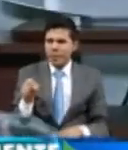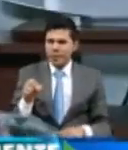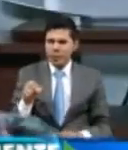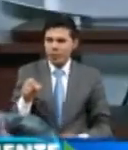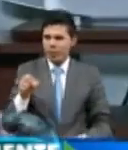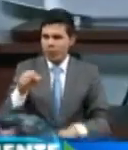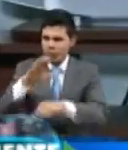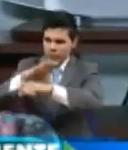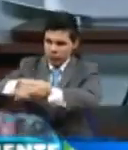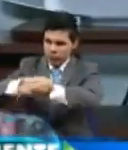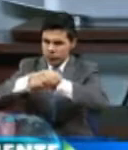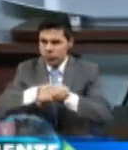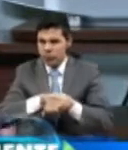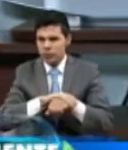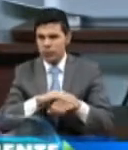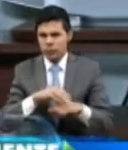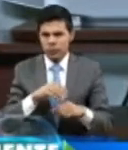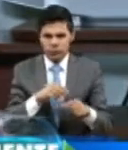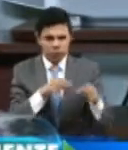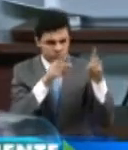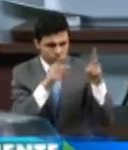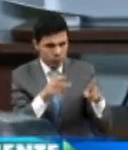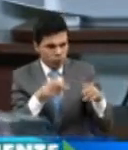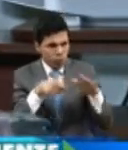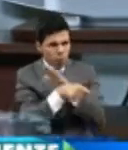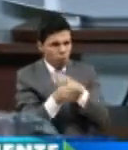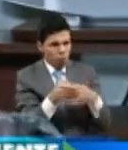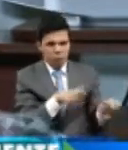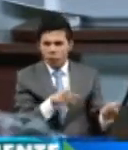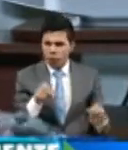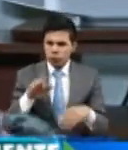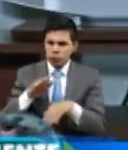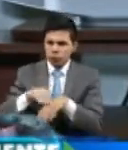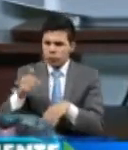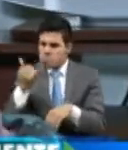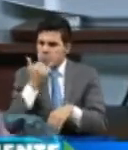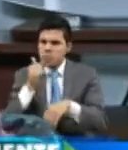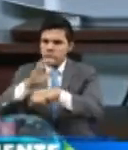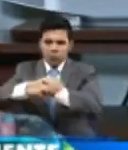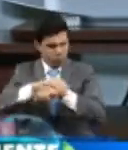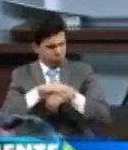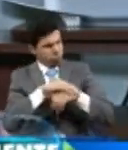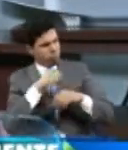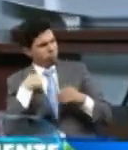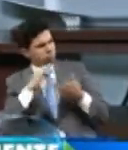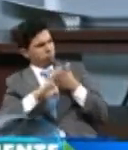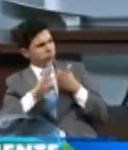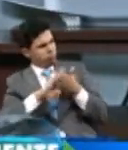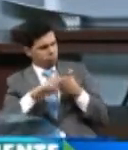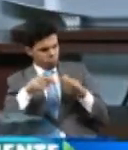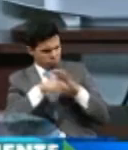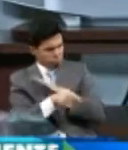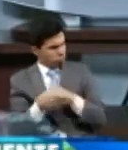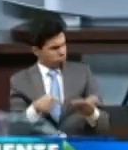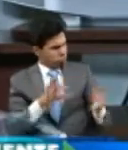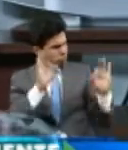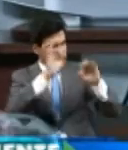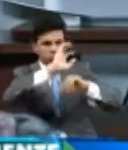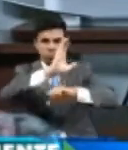queda detenido por homicidio, para mí fue algo, yo dije, pero ¿por qué? Dijo,